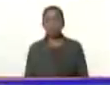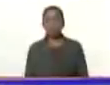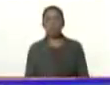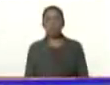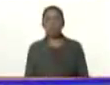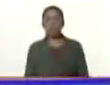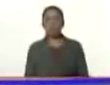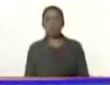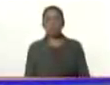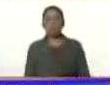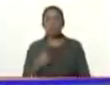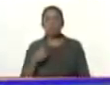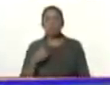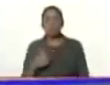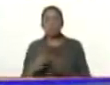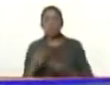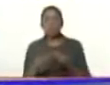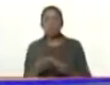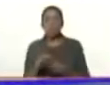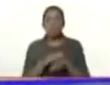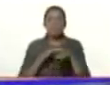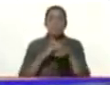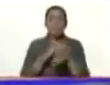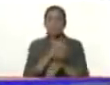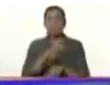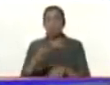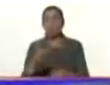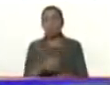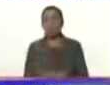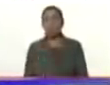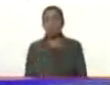Bueno, voy a proceder con el permiso de ustedes.